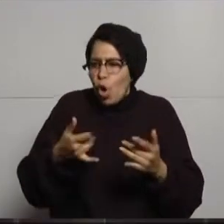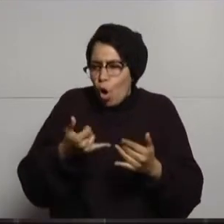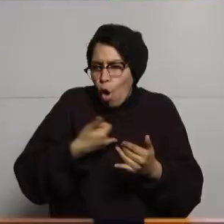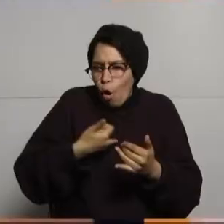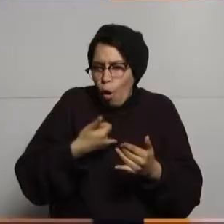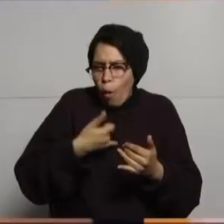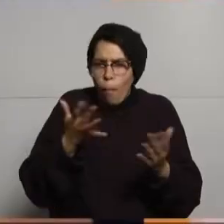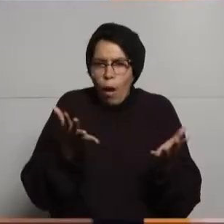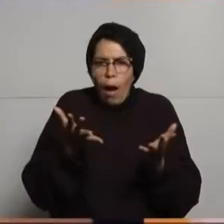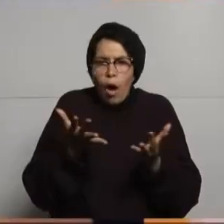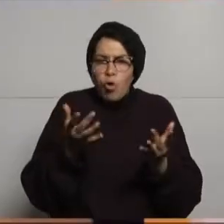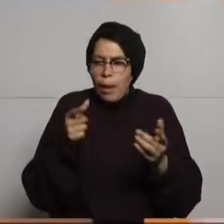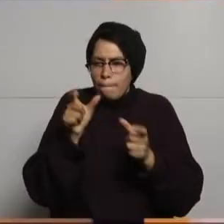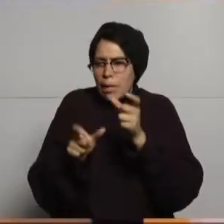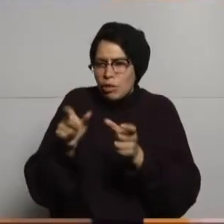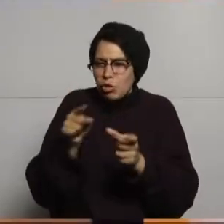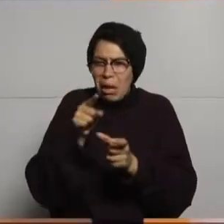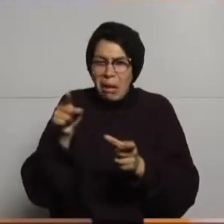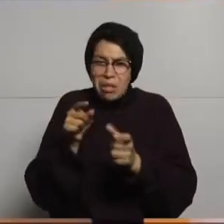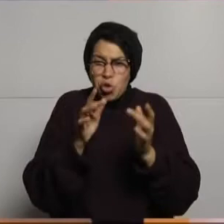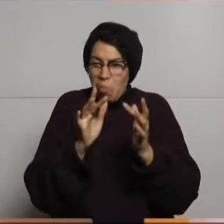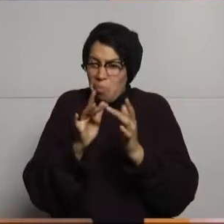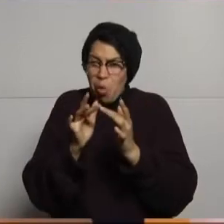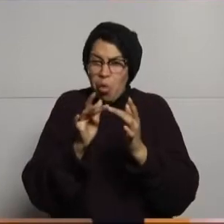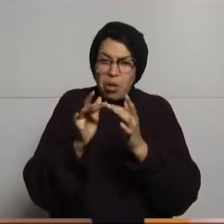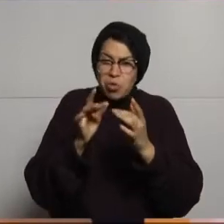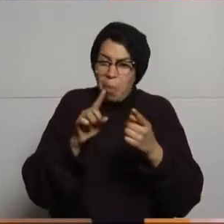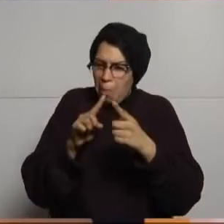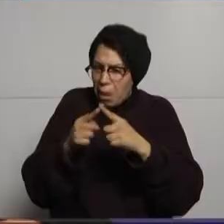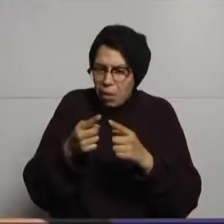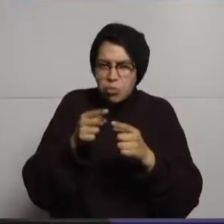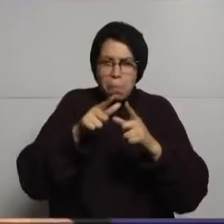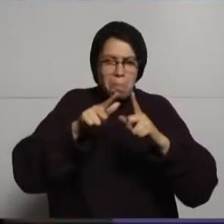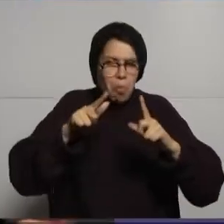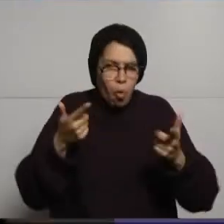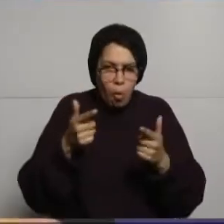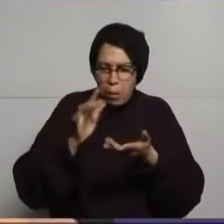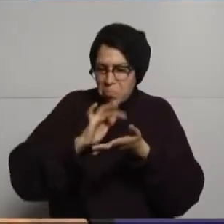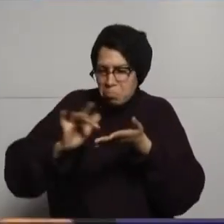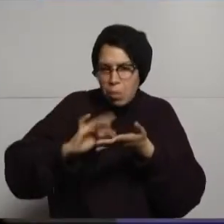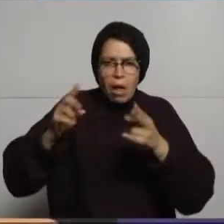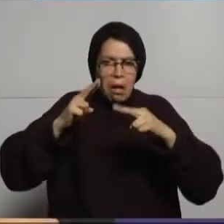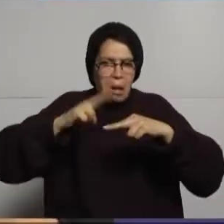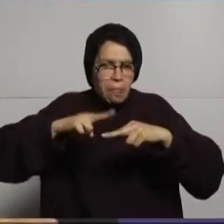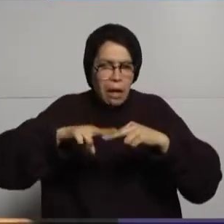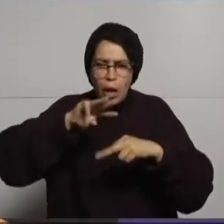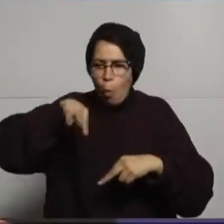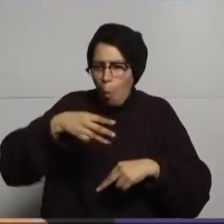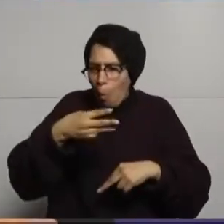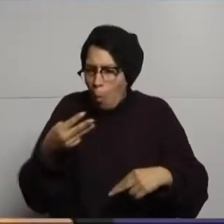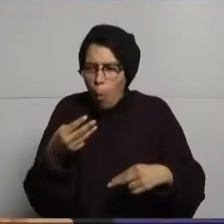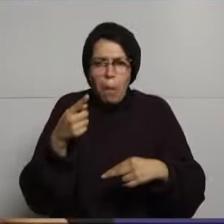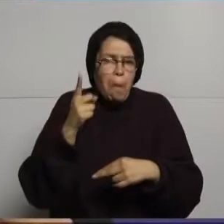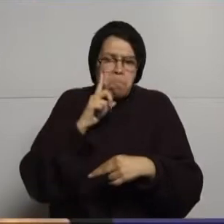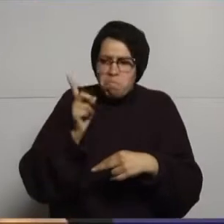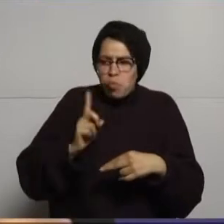tecnologías, un vínculo con una página web, que no tienen el acceso real porque existe una